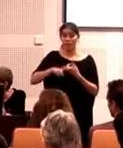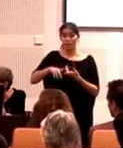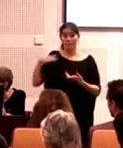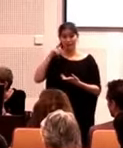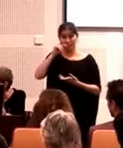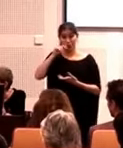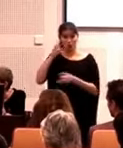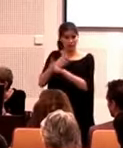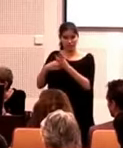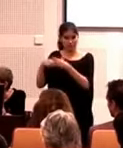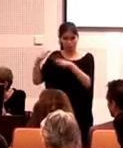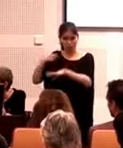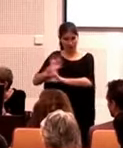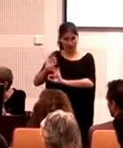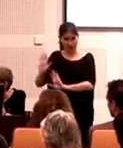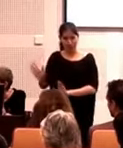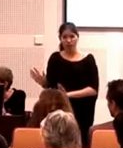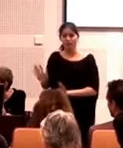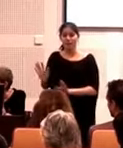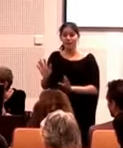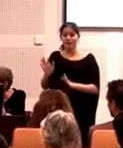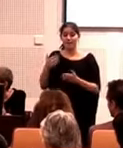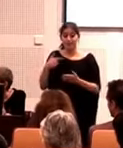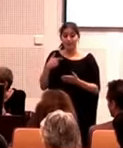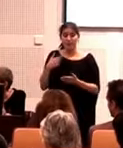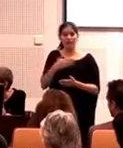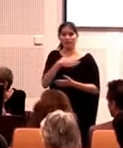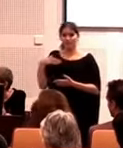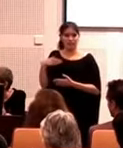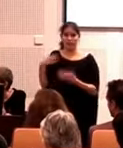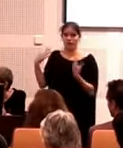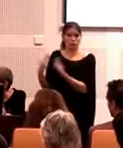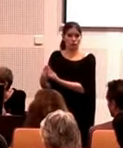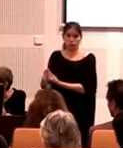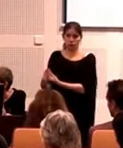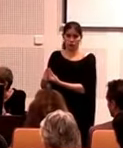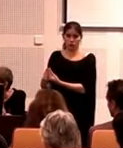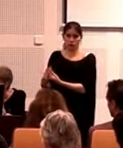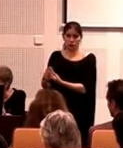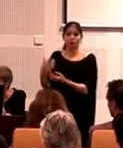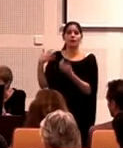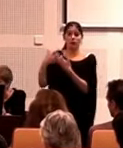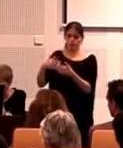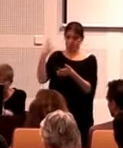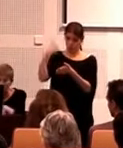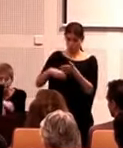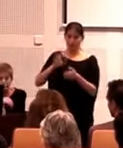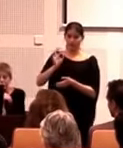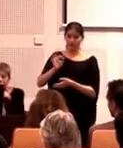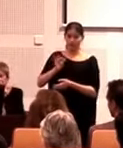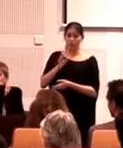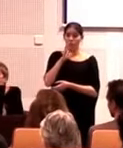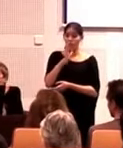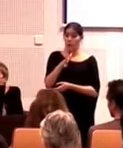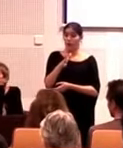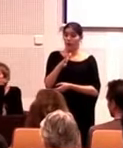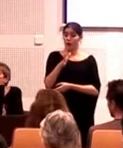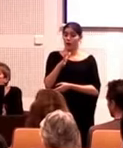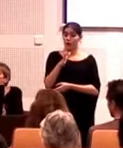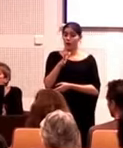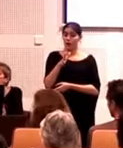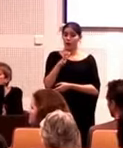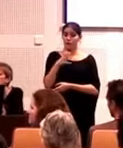ninguna discapacidad. Yo quería estar con él. Fue también una lucha dura, porque ahí también me